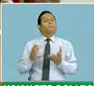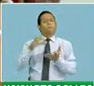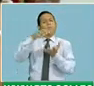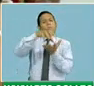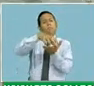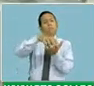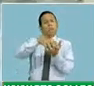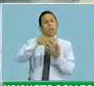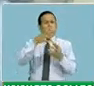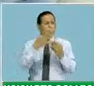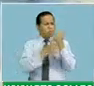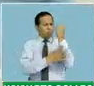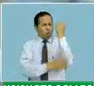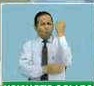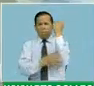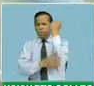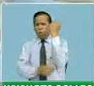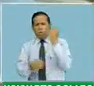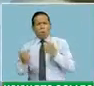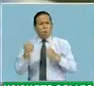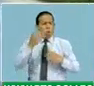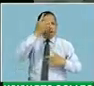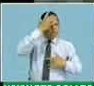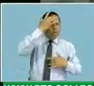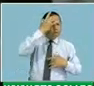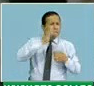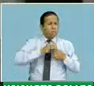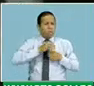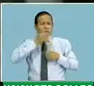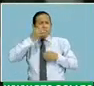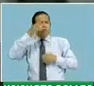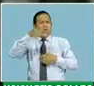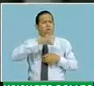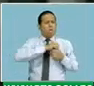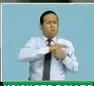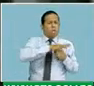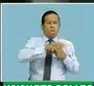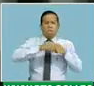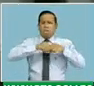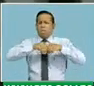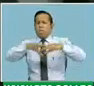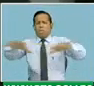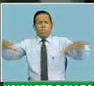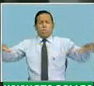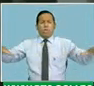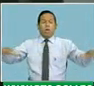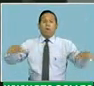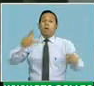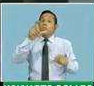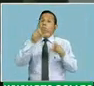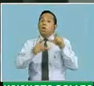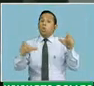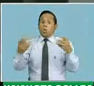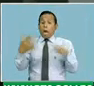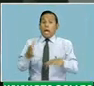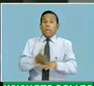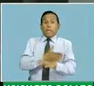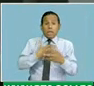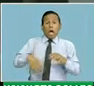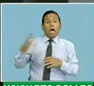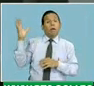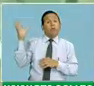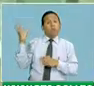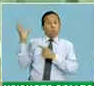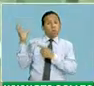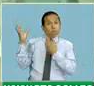con mayor nivel de contagio por COVID-19. No podrán acceder las personas que sean beneficiarias de bonos y pensiones o si recibieron